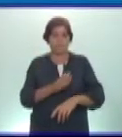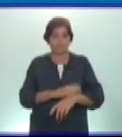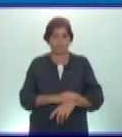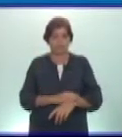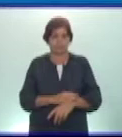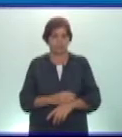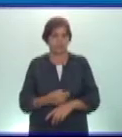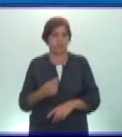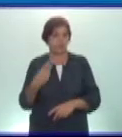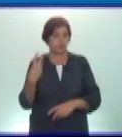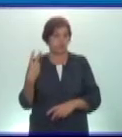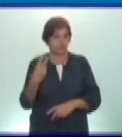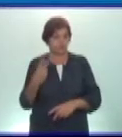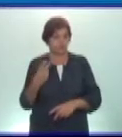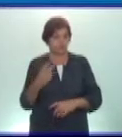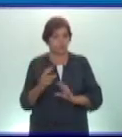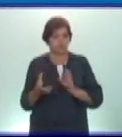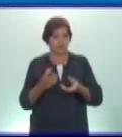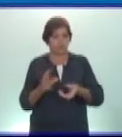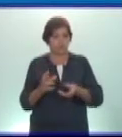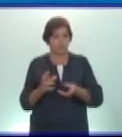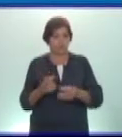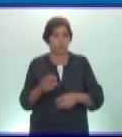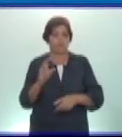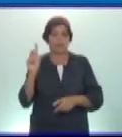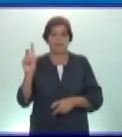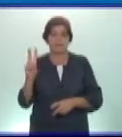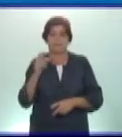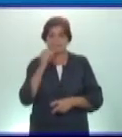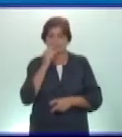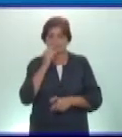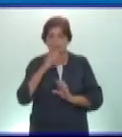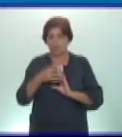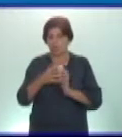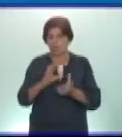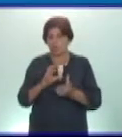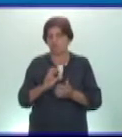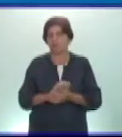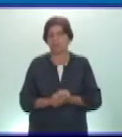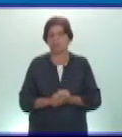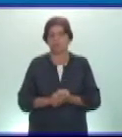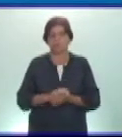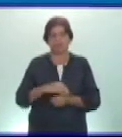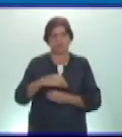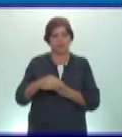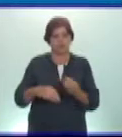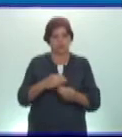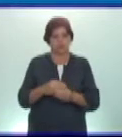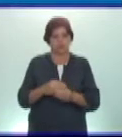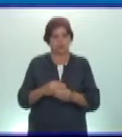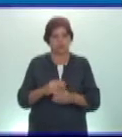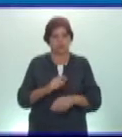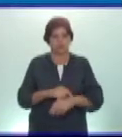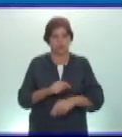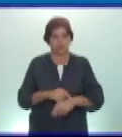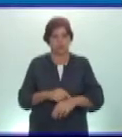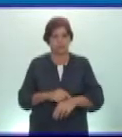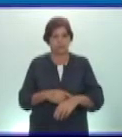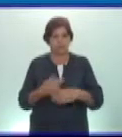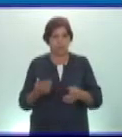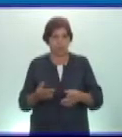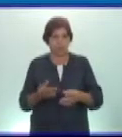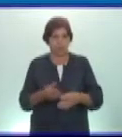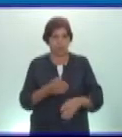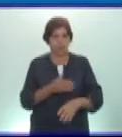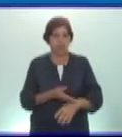compuesta. Van a determinar el tiempo en que está expresada y la van a cambiar al tiempo ante pospretérito. Van a extraer